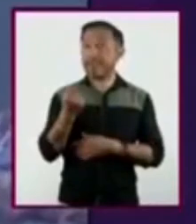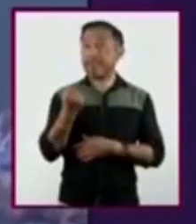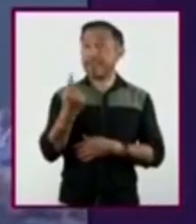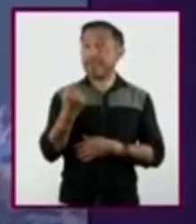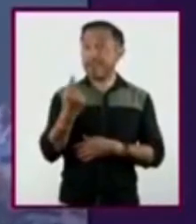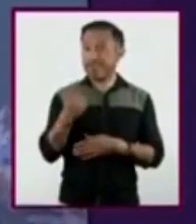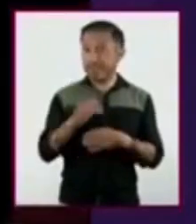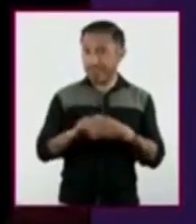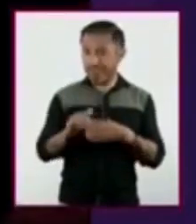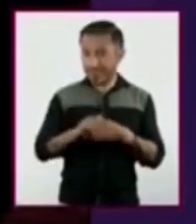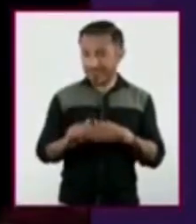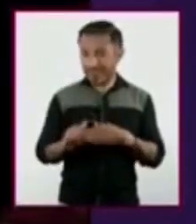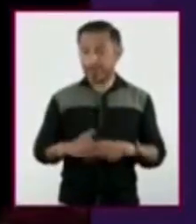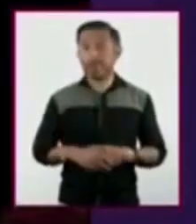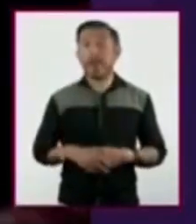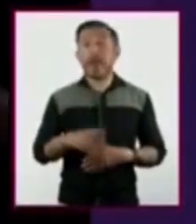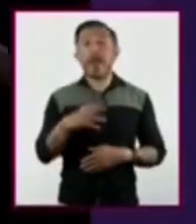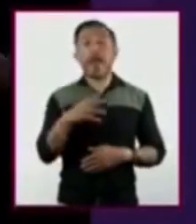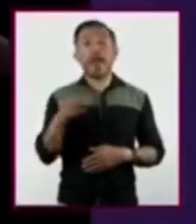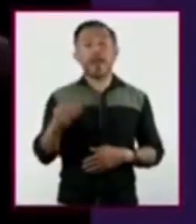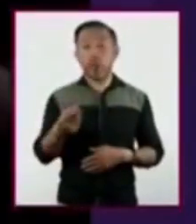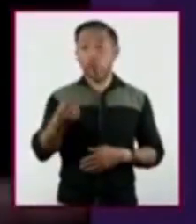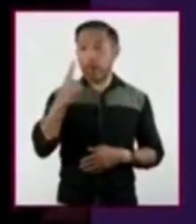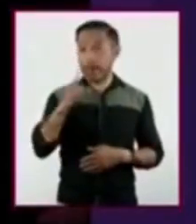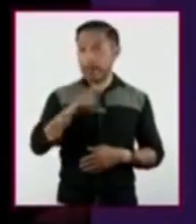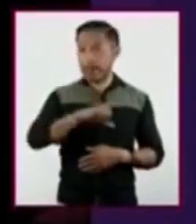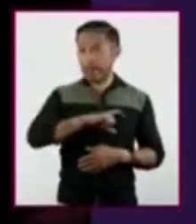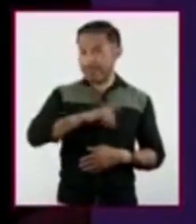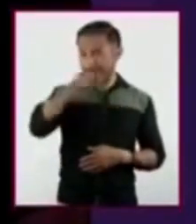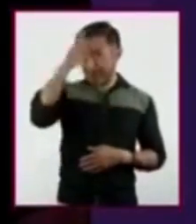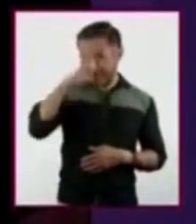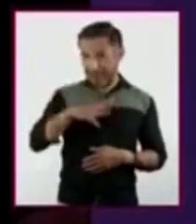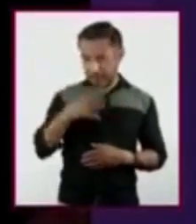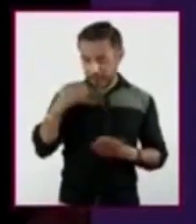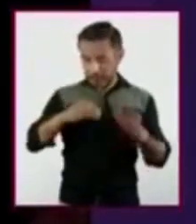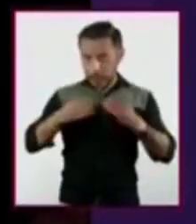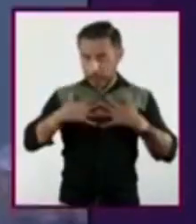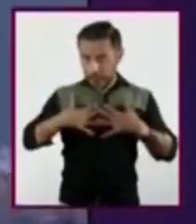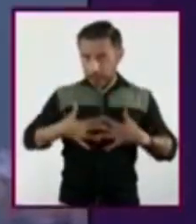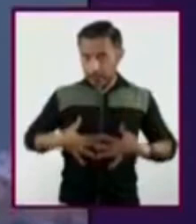$11. And one policeman's costume,